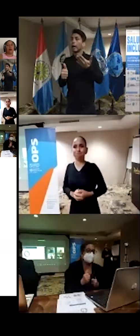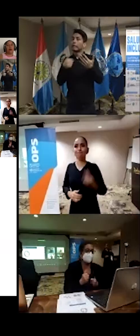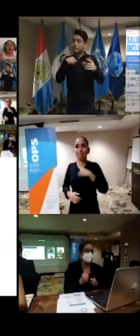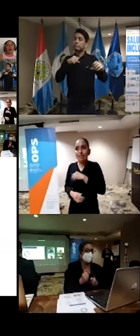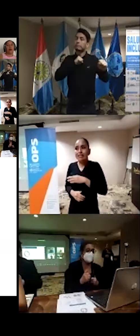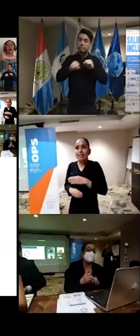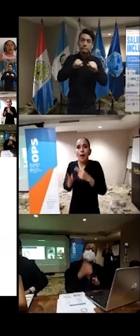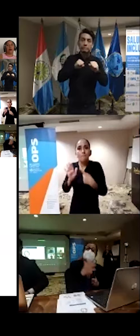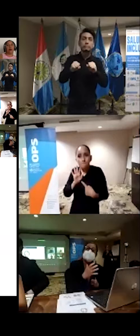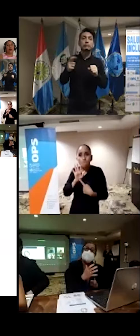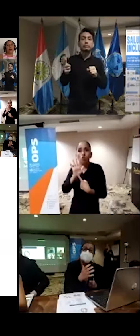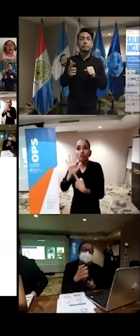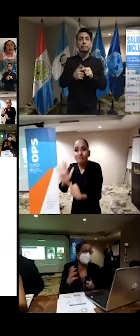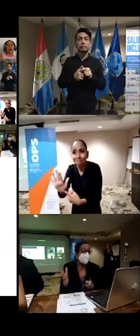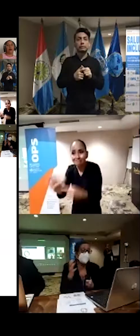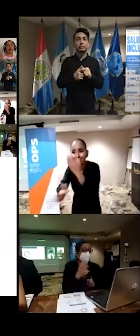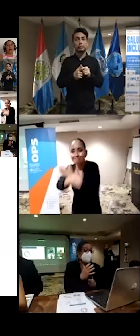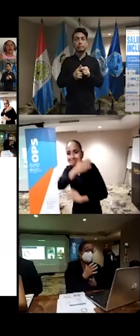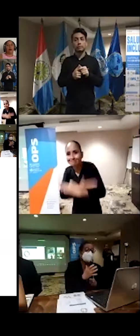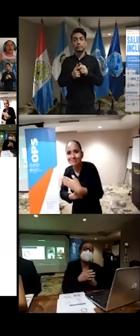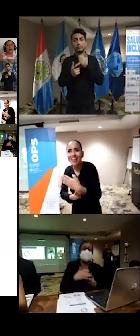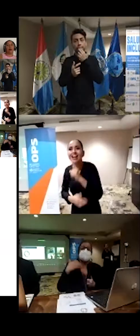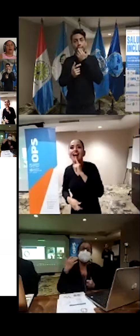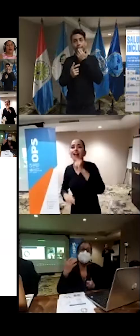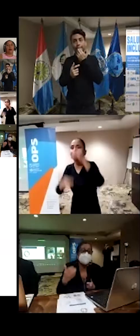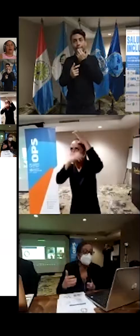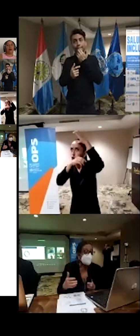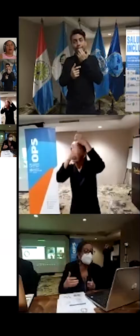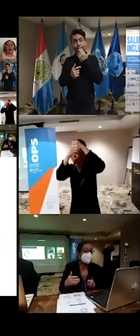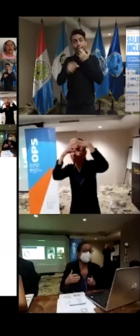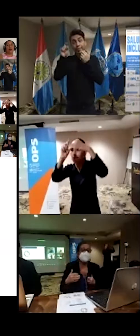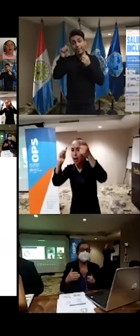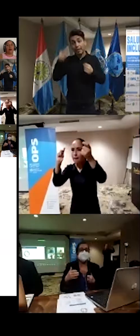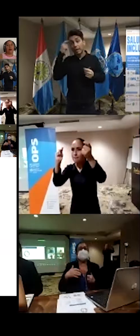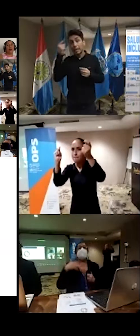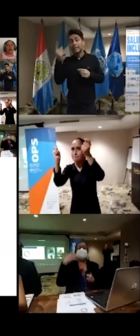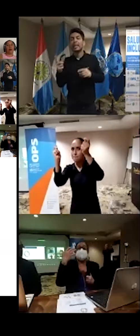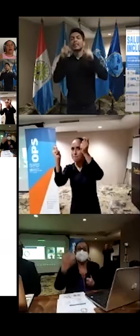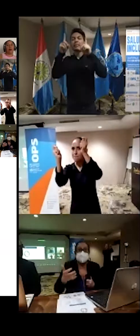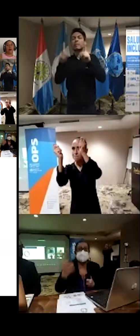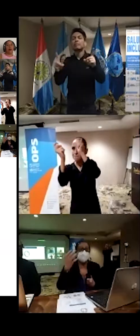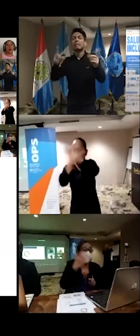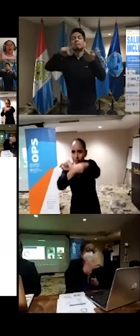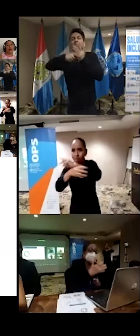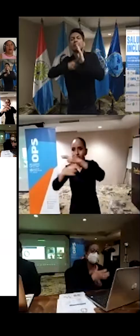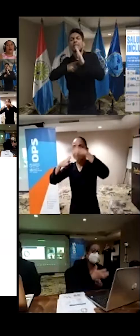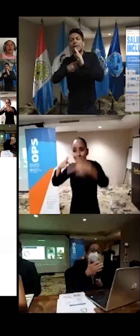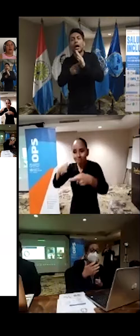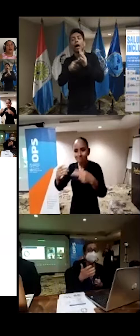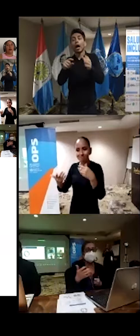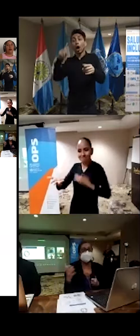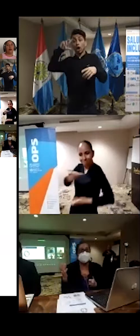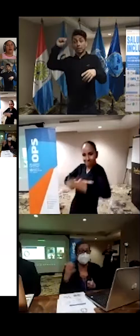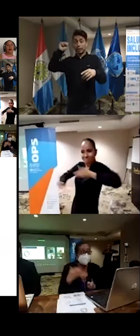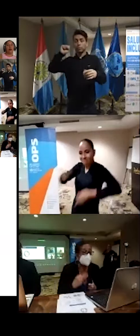demostrar que la discapacidad es un concepto que sí evoluciona, que va a resultar de una interacción entre